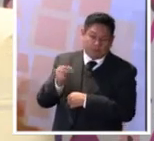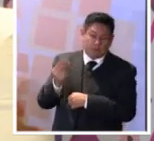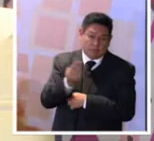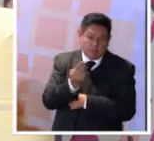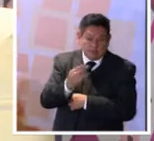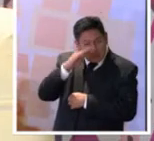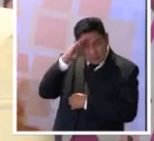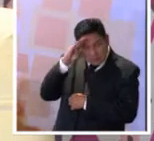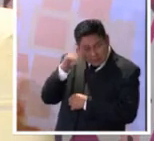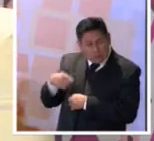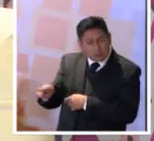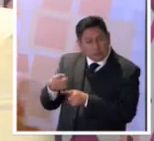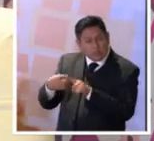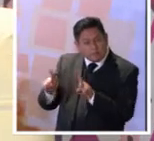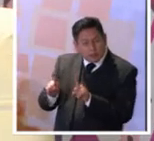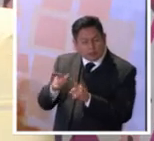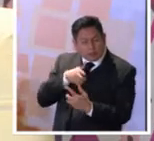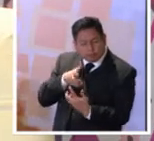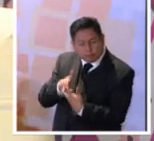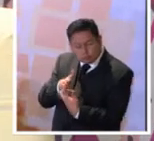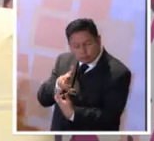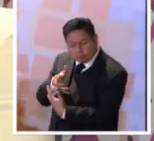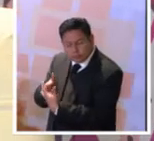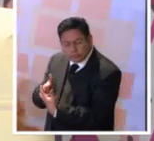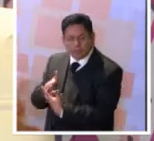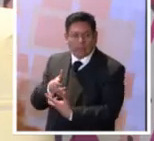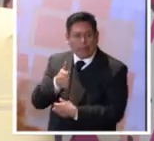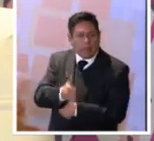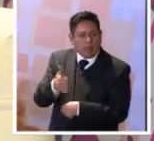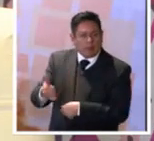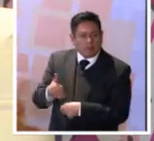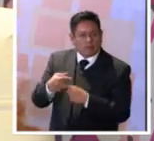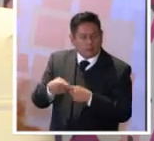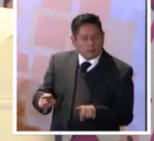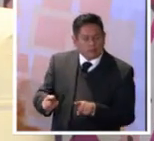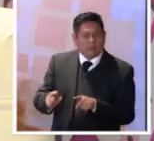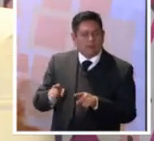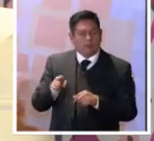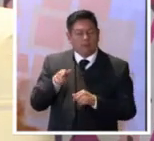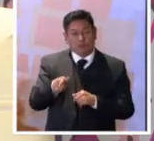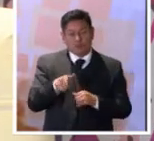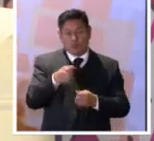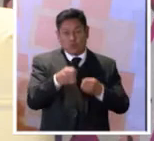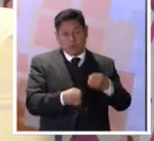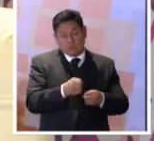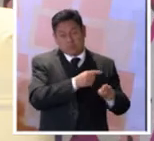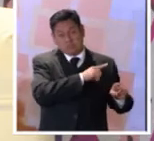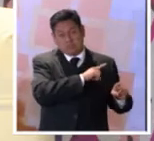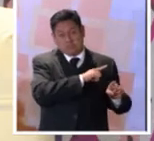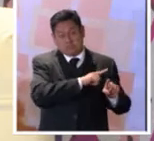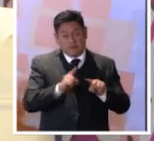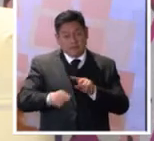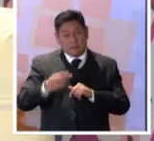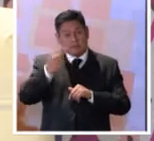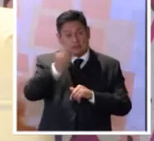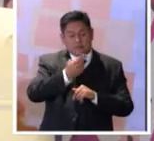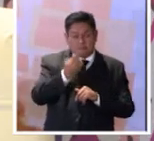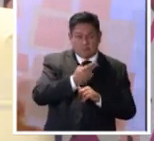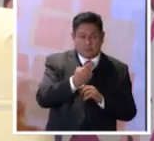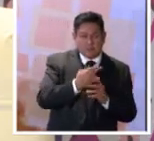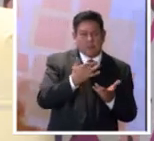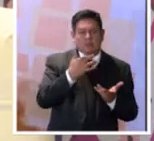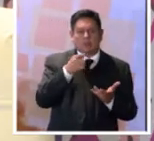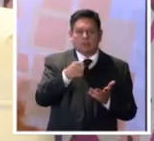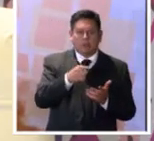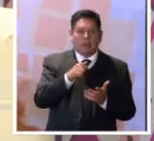les puede ayudar a fundamentar todas sus resoluciones judiciales. La Convención de Cedaw, Belén do Pará, ustedes